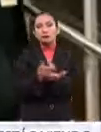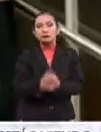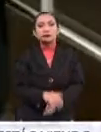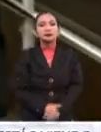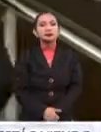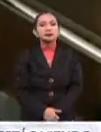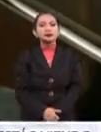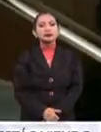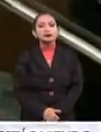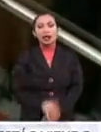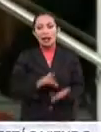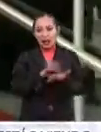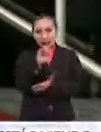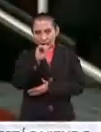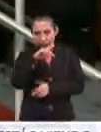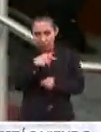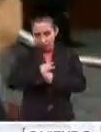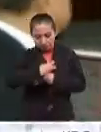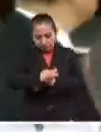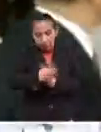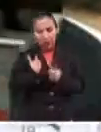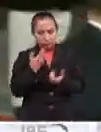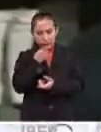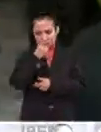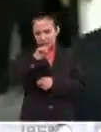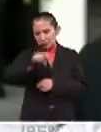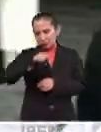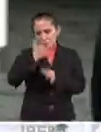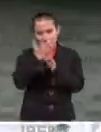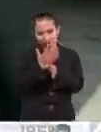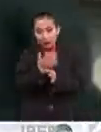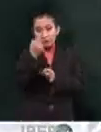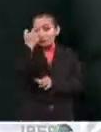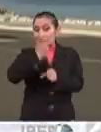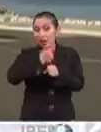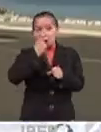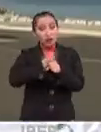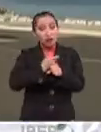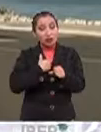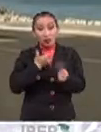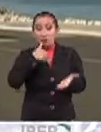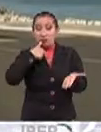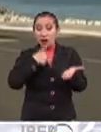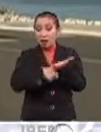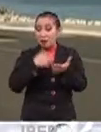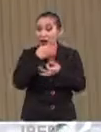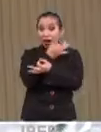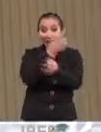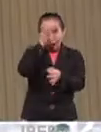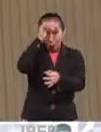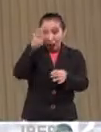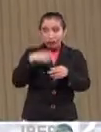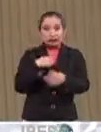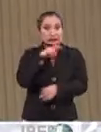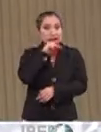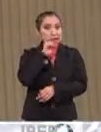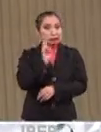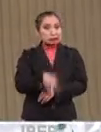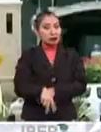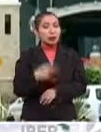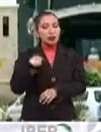económica. Ana, gracias por la invitación. Bueno, como tú lo mencionas, en primer lugar, no hubo un comunicado conjunto y esto es muy preocupante